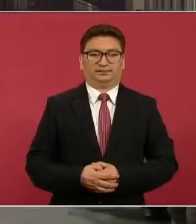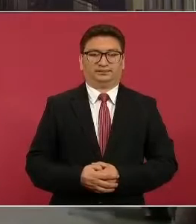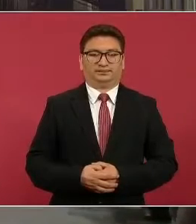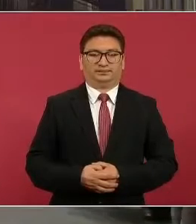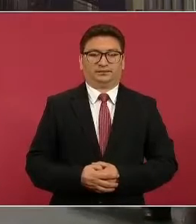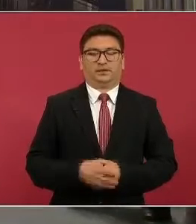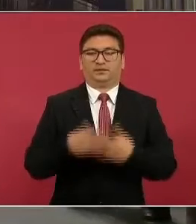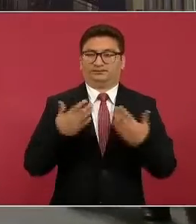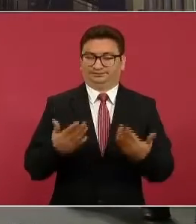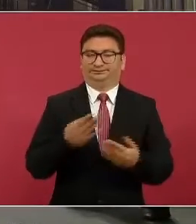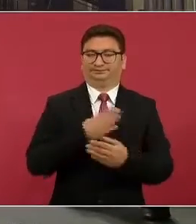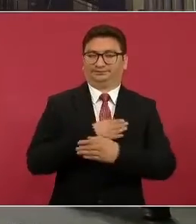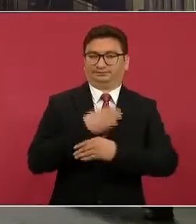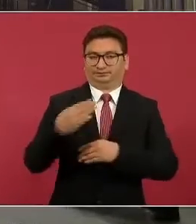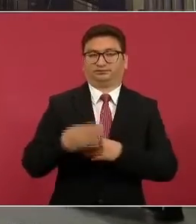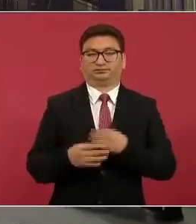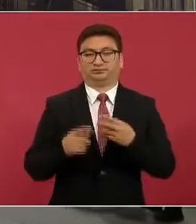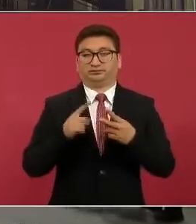Bueno, dos